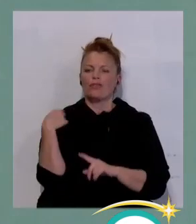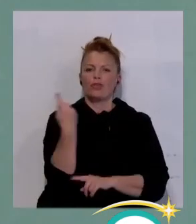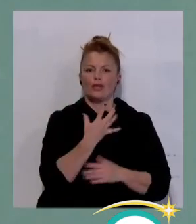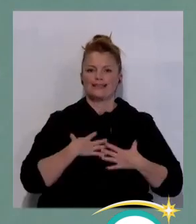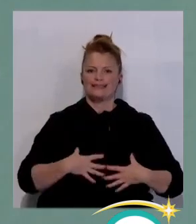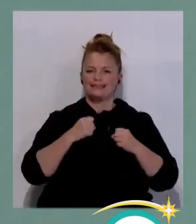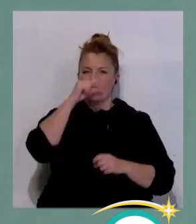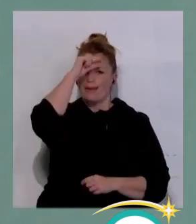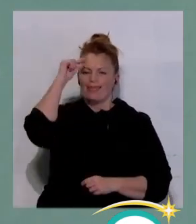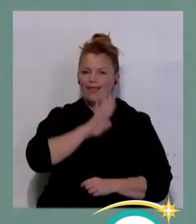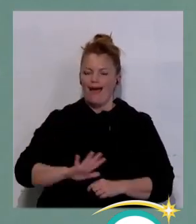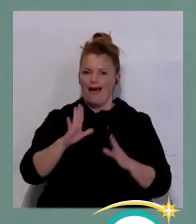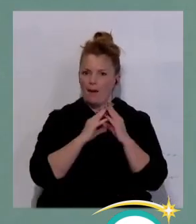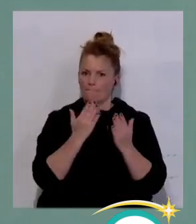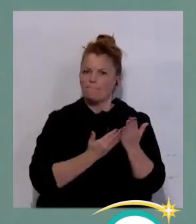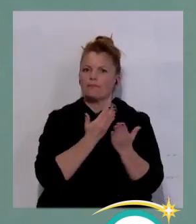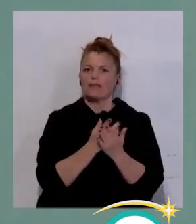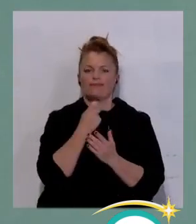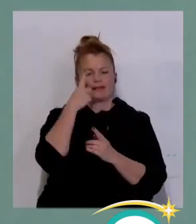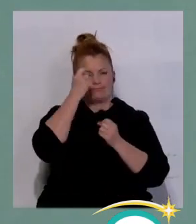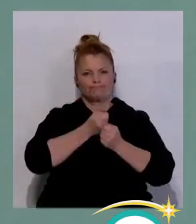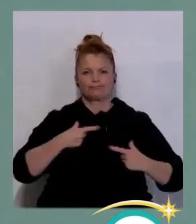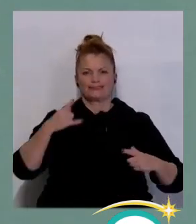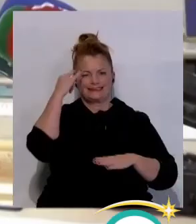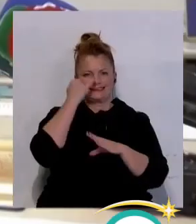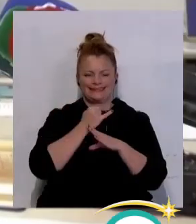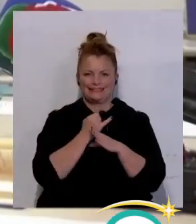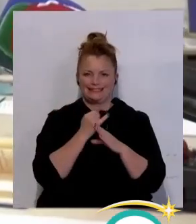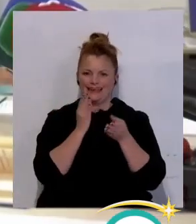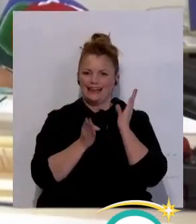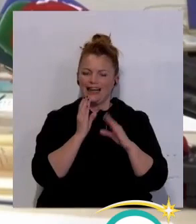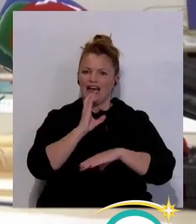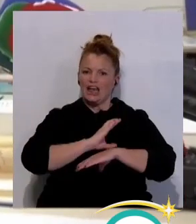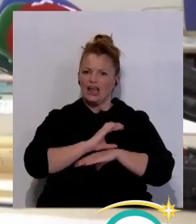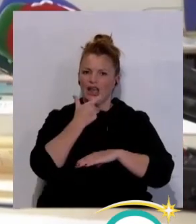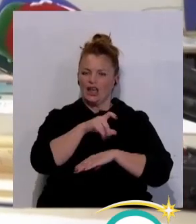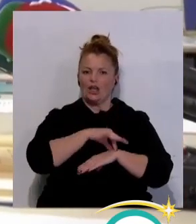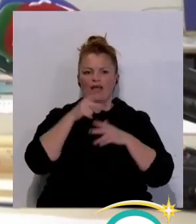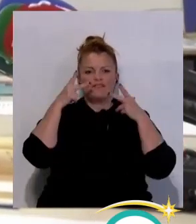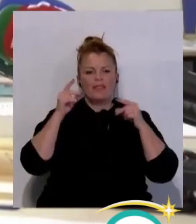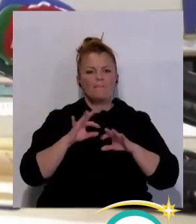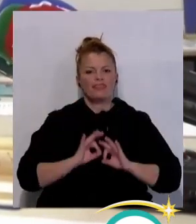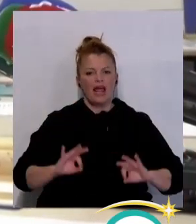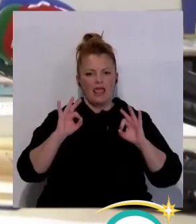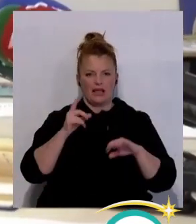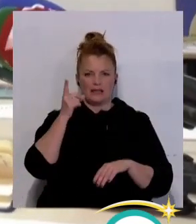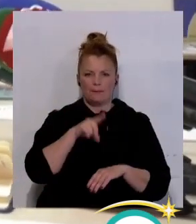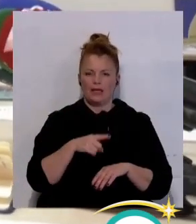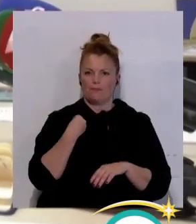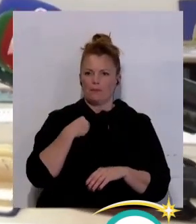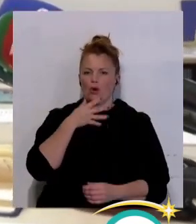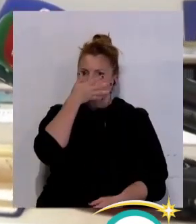salud mental en Andalucía. Piden más psiquiatras y psicólogos clínicos, así como enfermeras especializadas, a la vez que